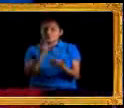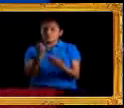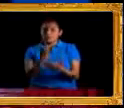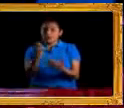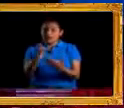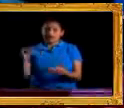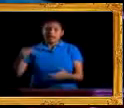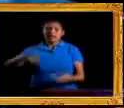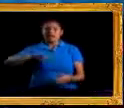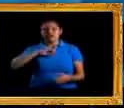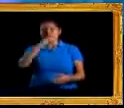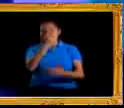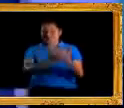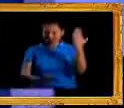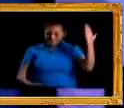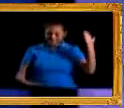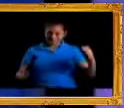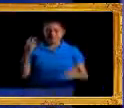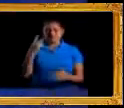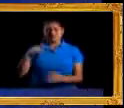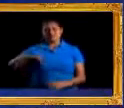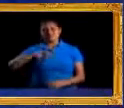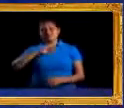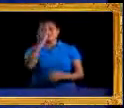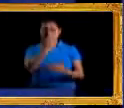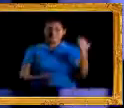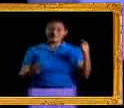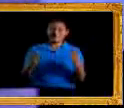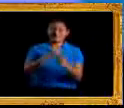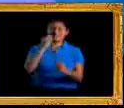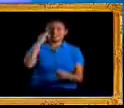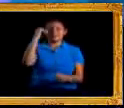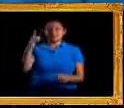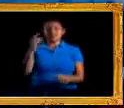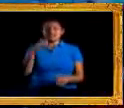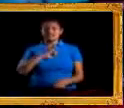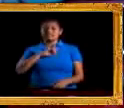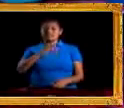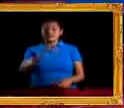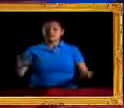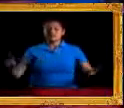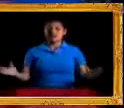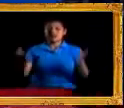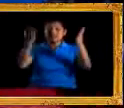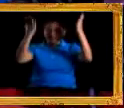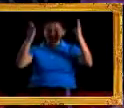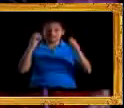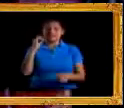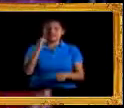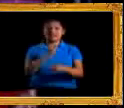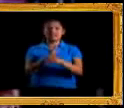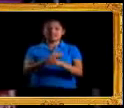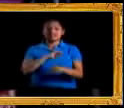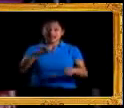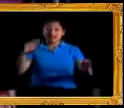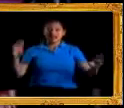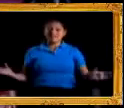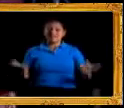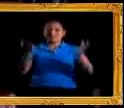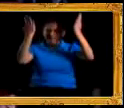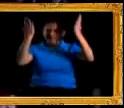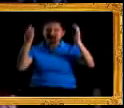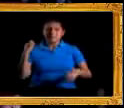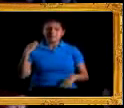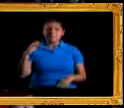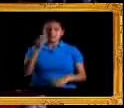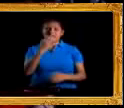que nos vamos con el Señor, vamos a ser arrebatados, la iglesia va a ser arrebatada. Para la iglesia es